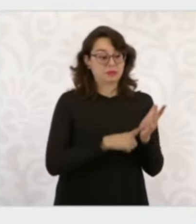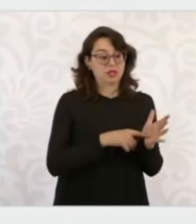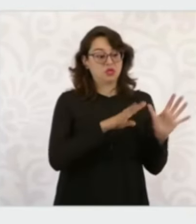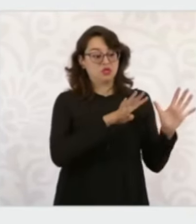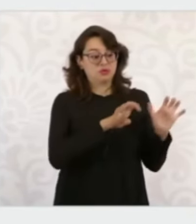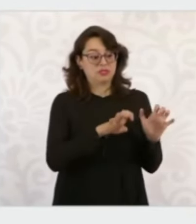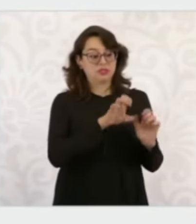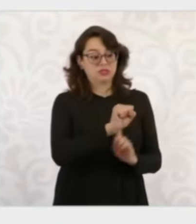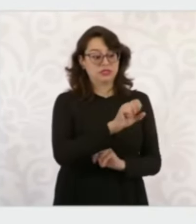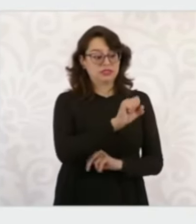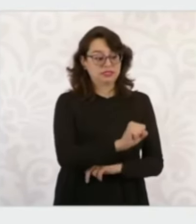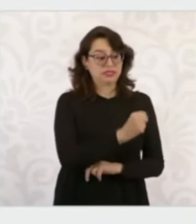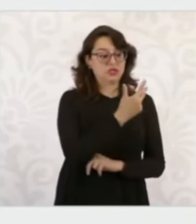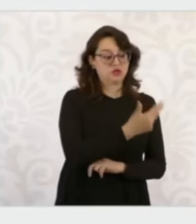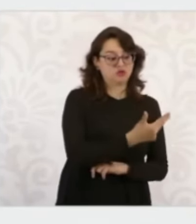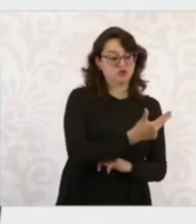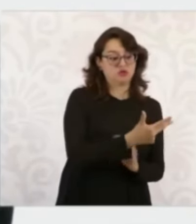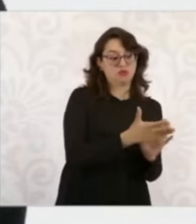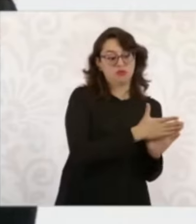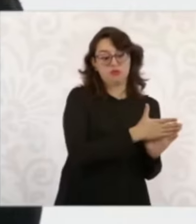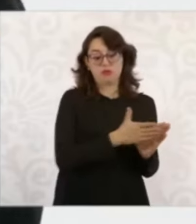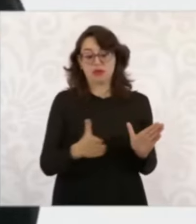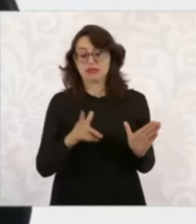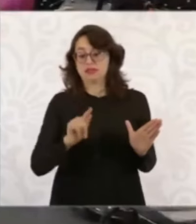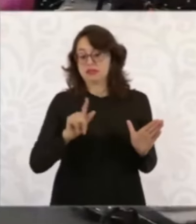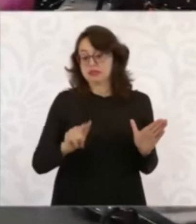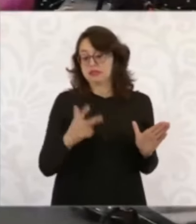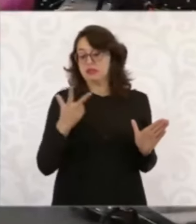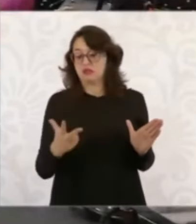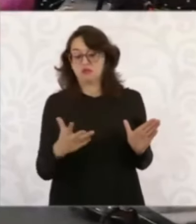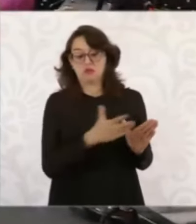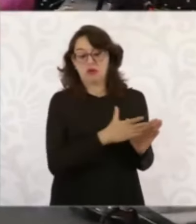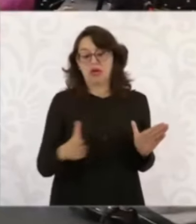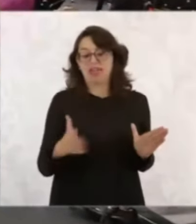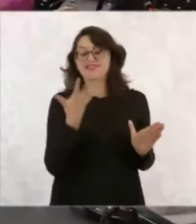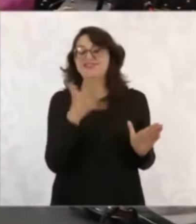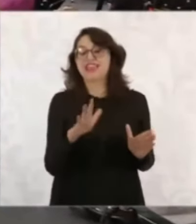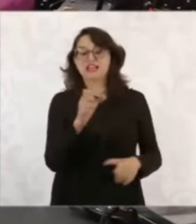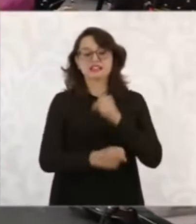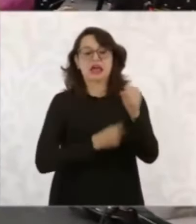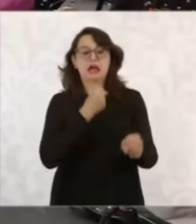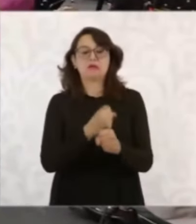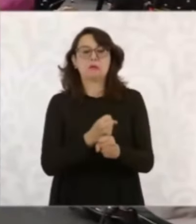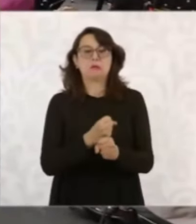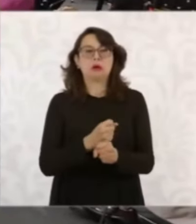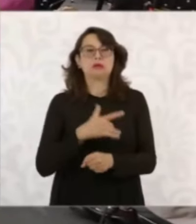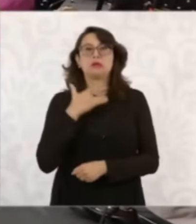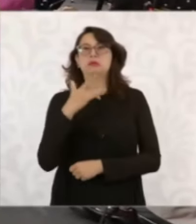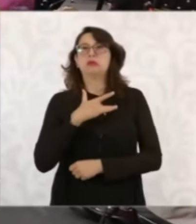Para uno que tenía 15 años le parecía que había sido hace muchísimo tiempo.